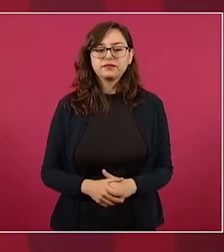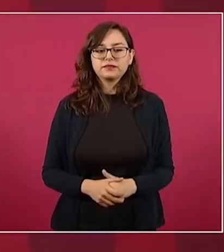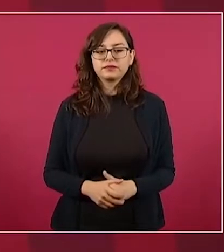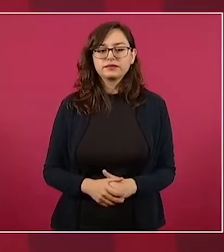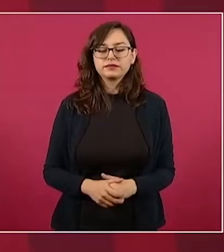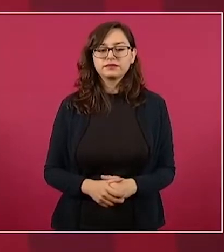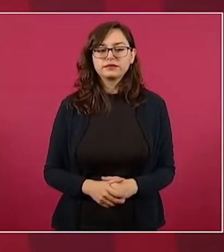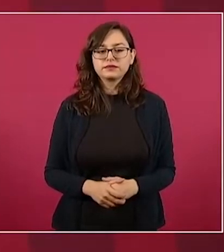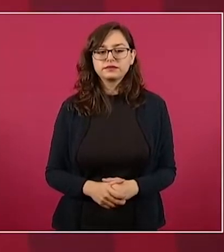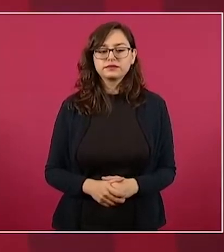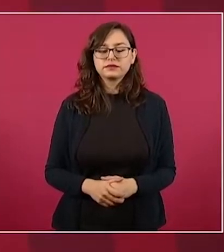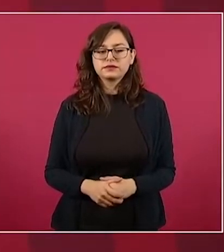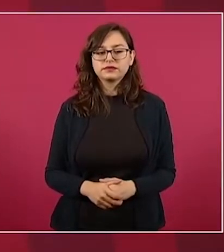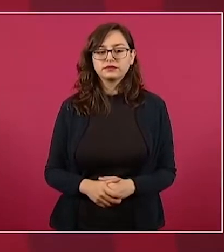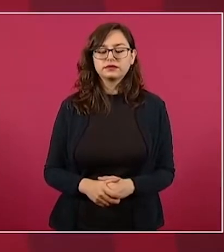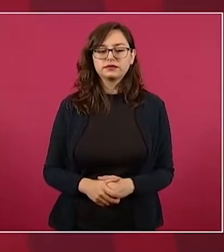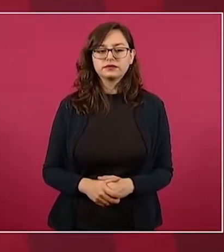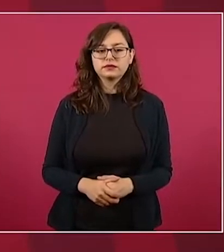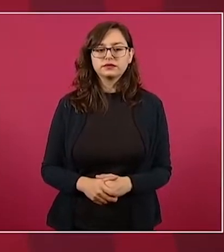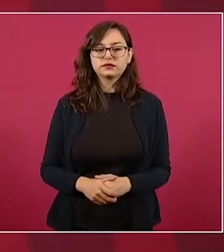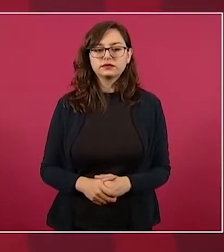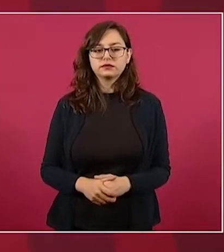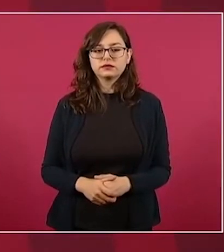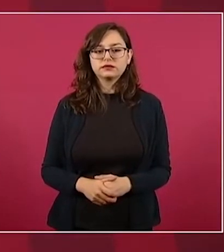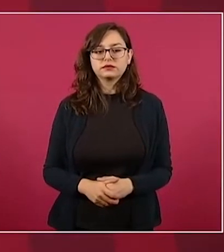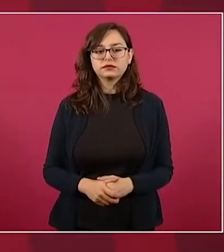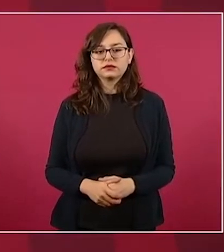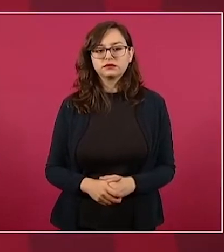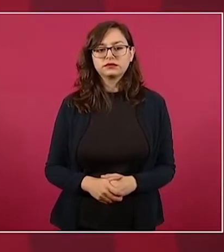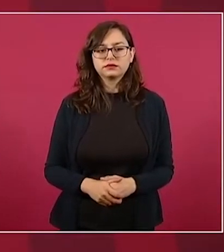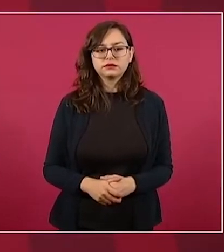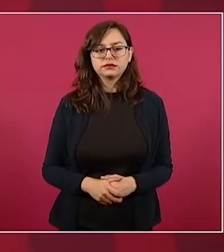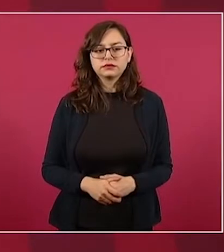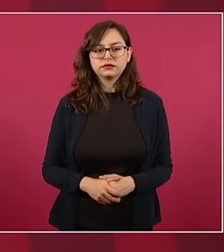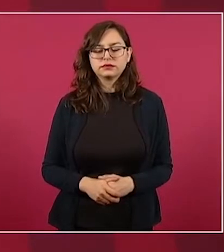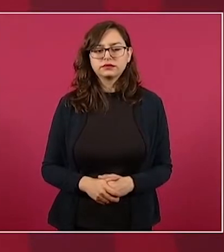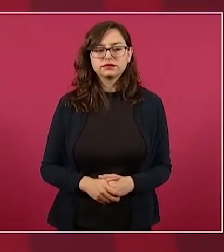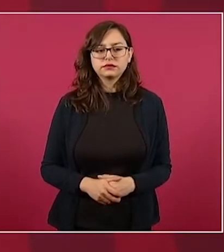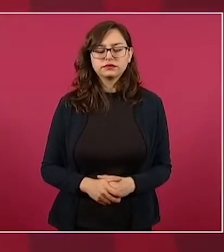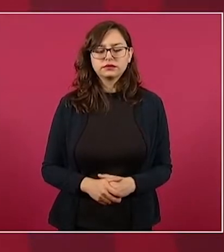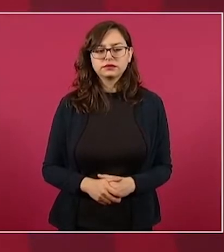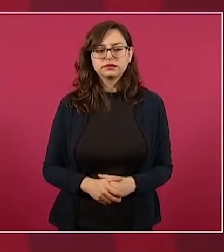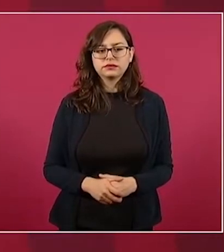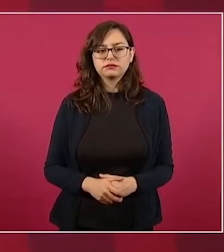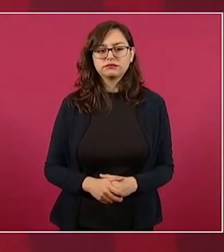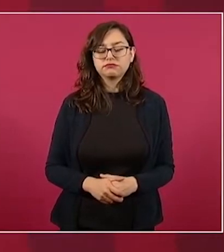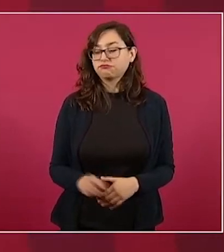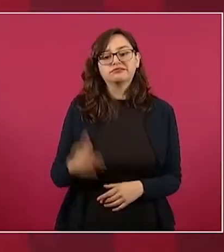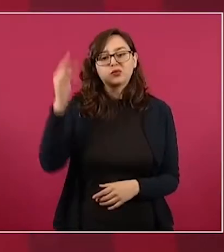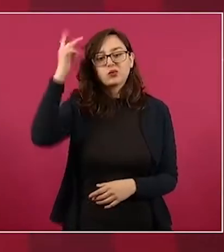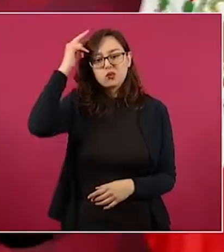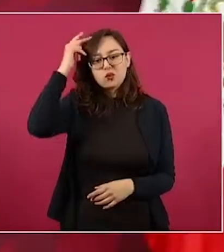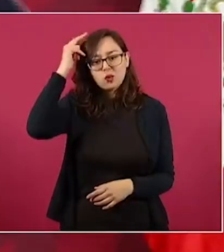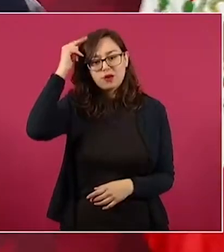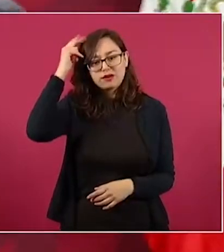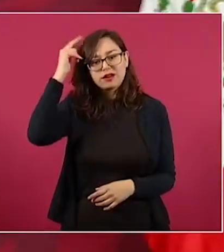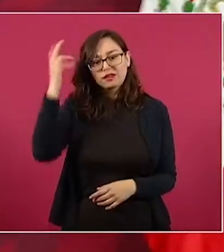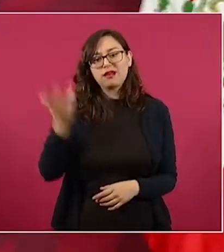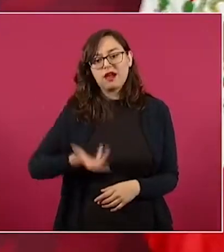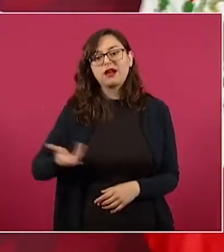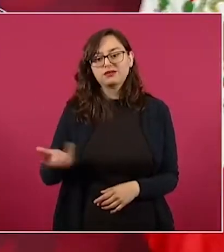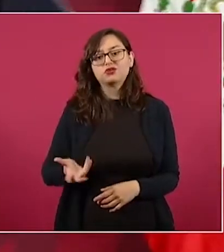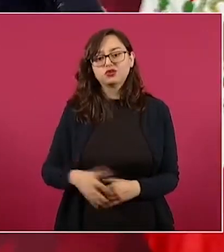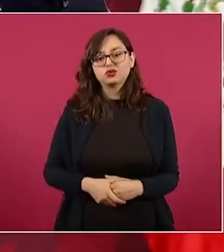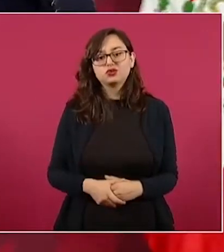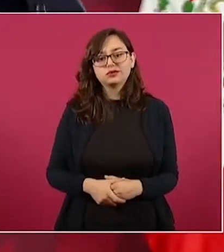un estado que de una historia gloriosa difícil sea ahora